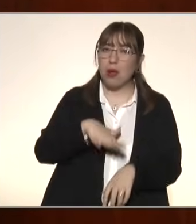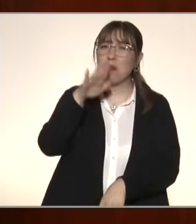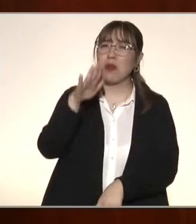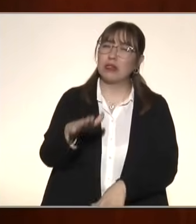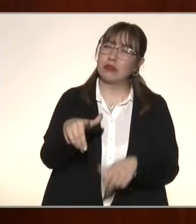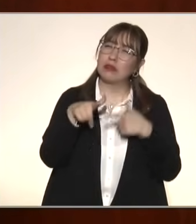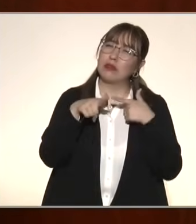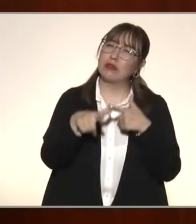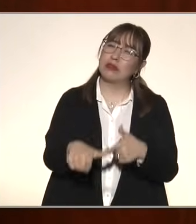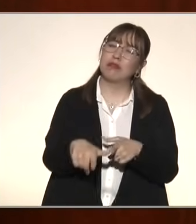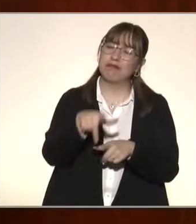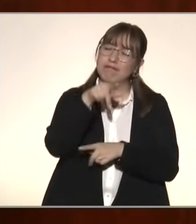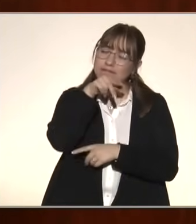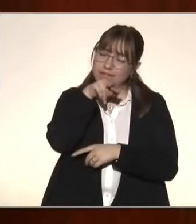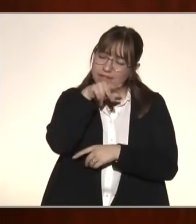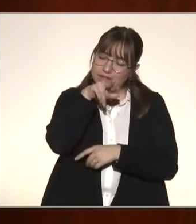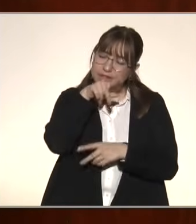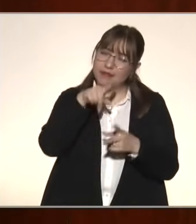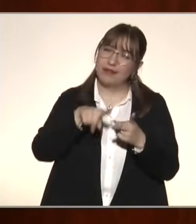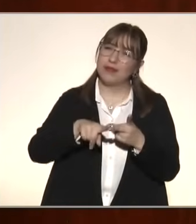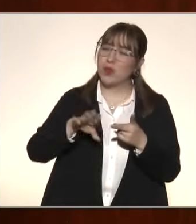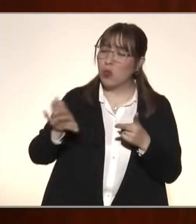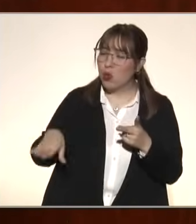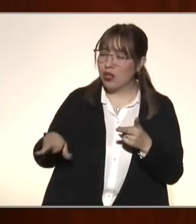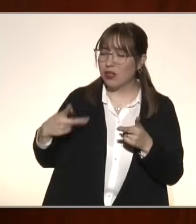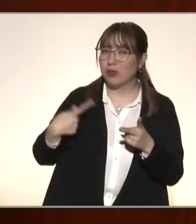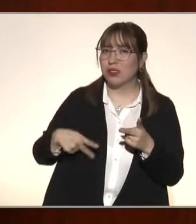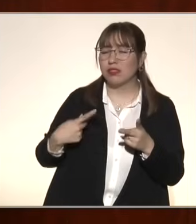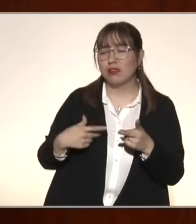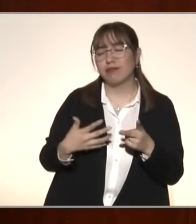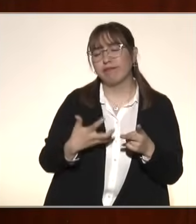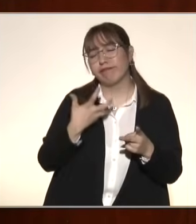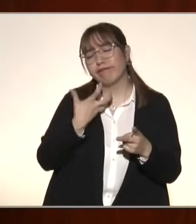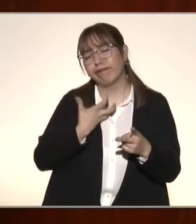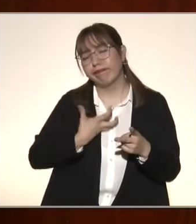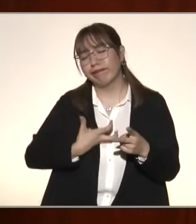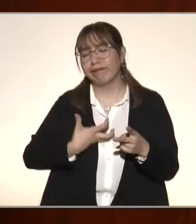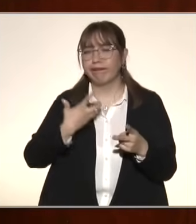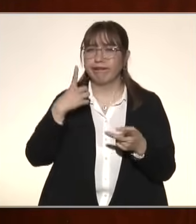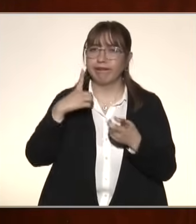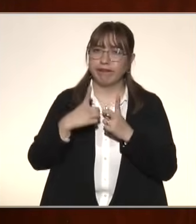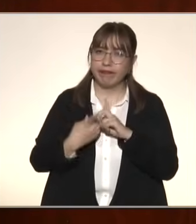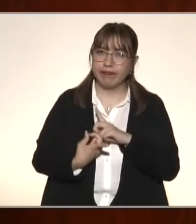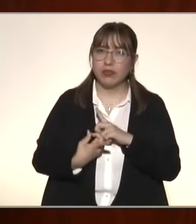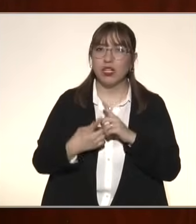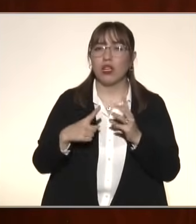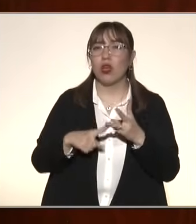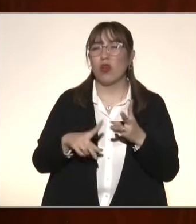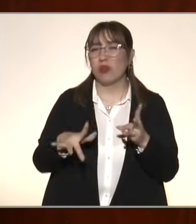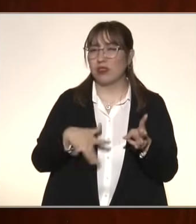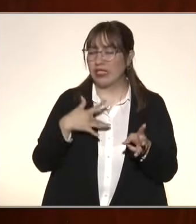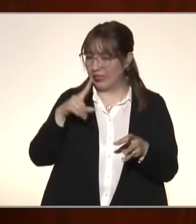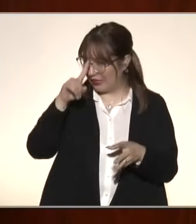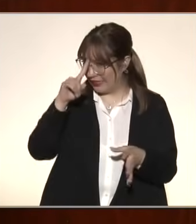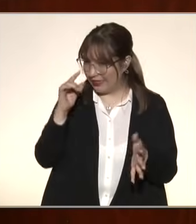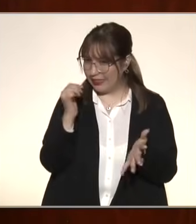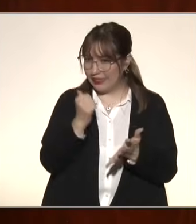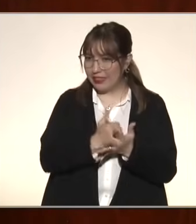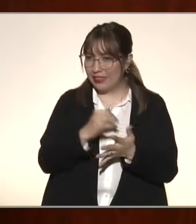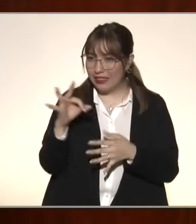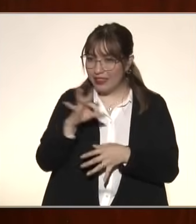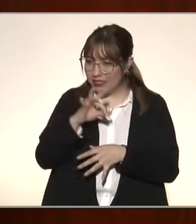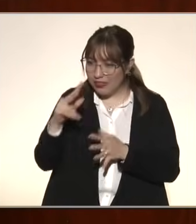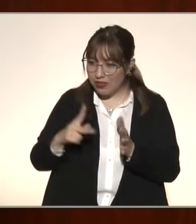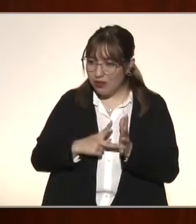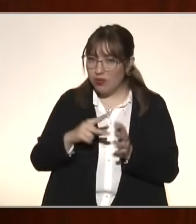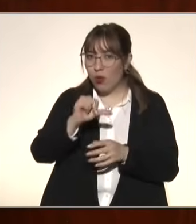hay preocupación por el difunto, donde aún hay eventos como postraumáticos de es que puede volver a